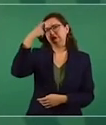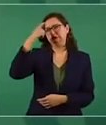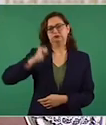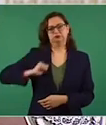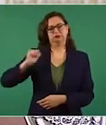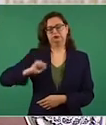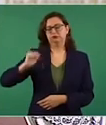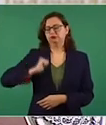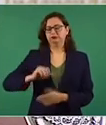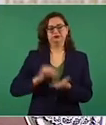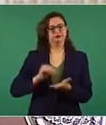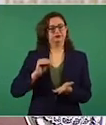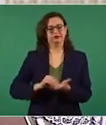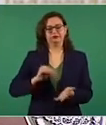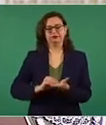limpiando